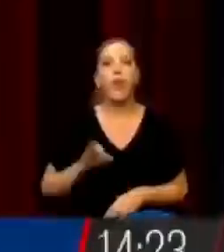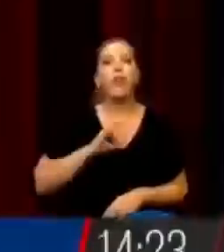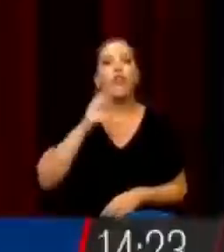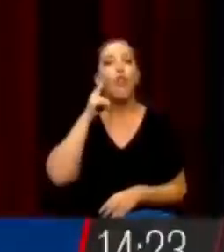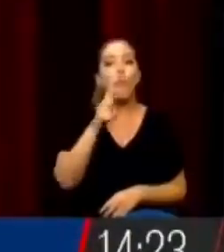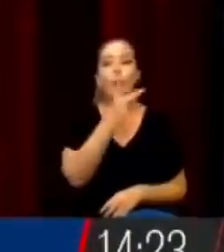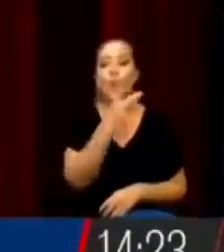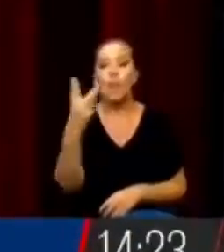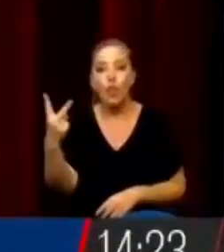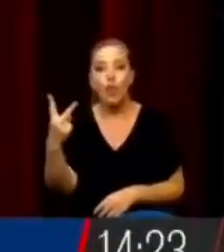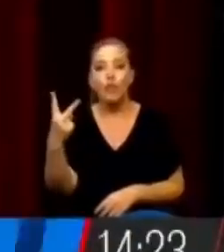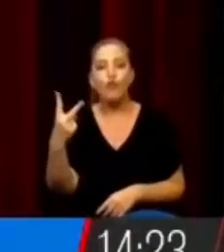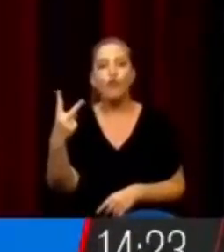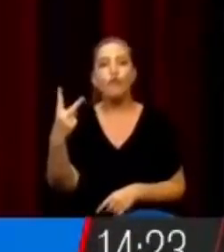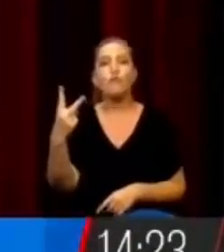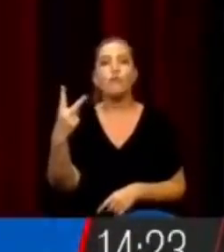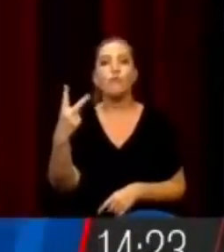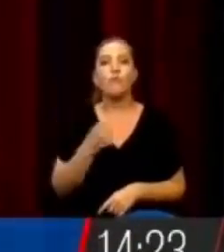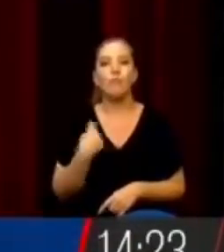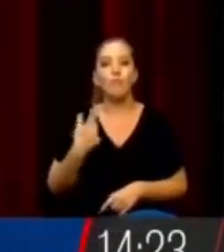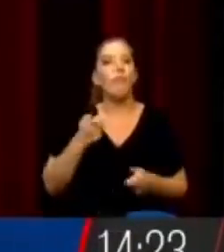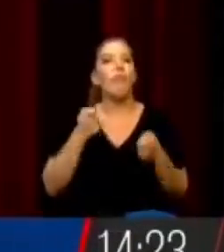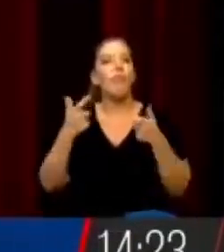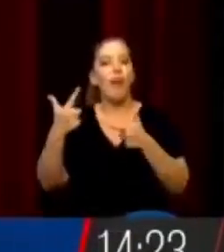22 a los argentinos,